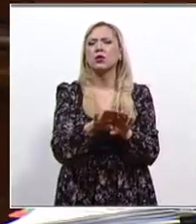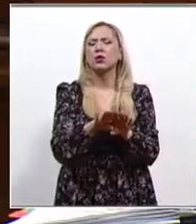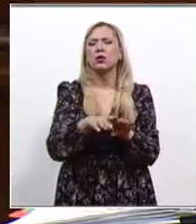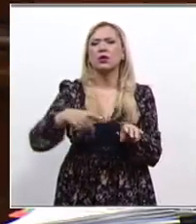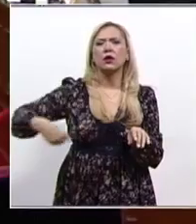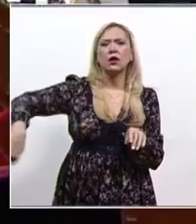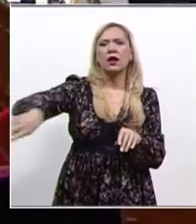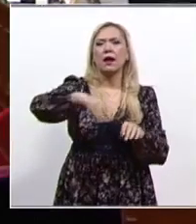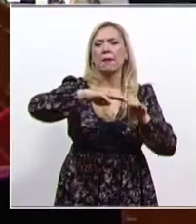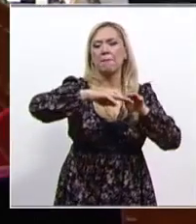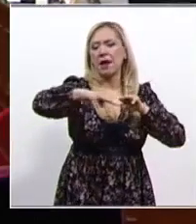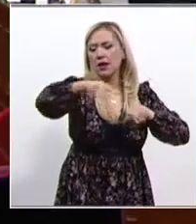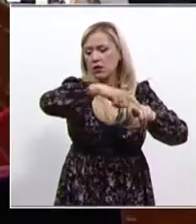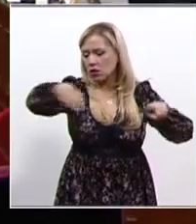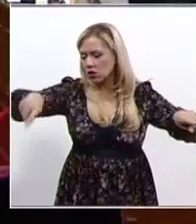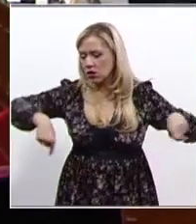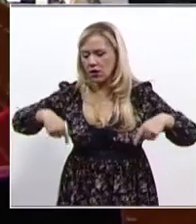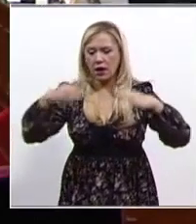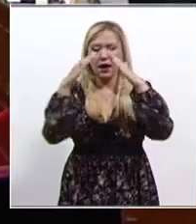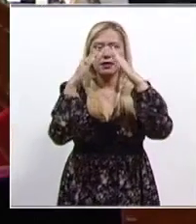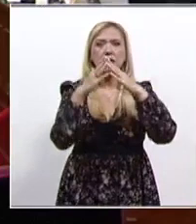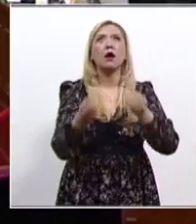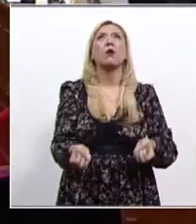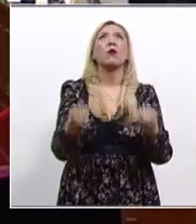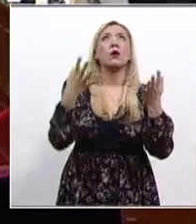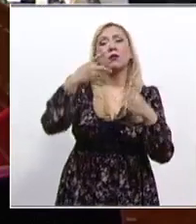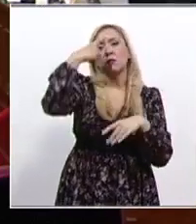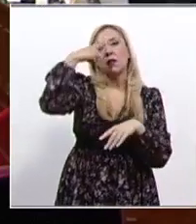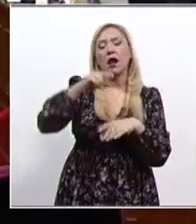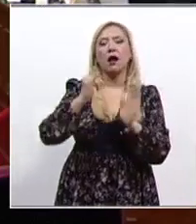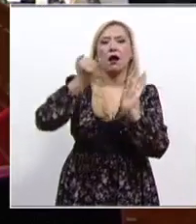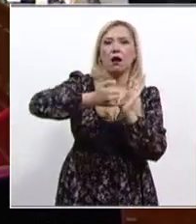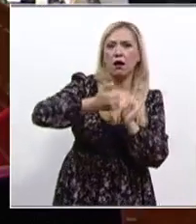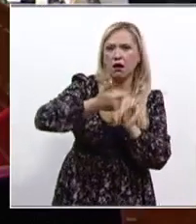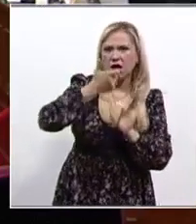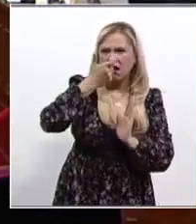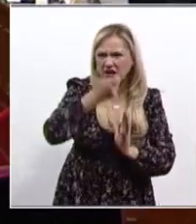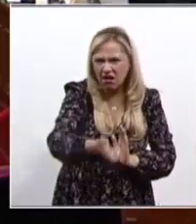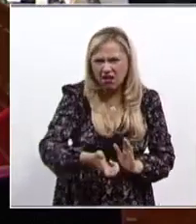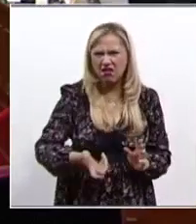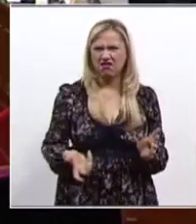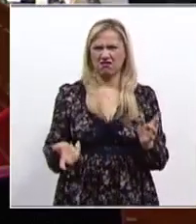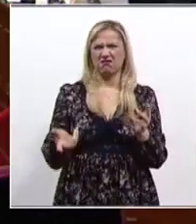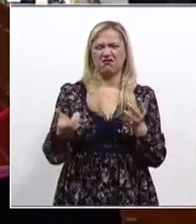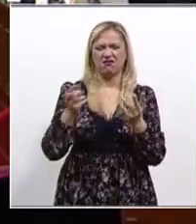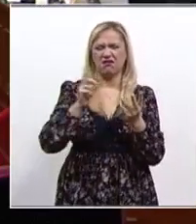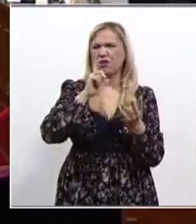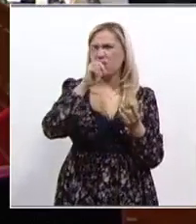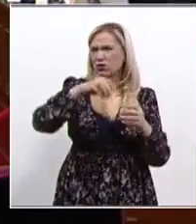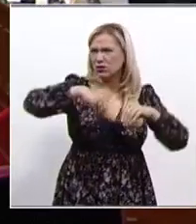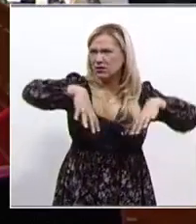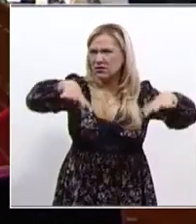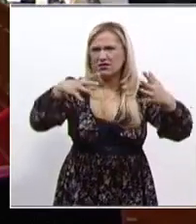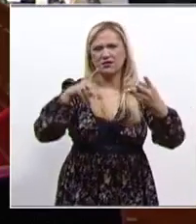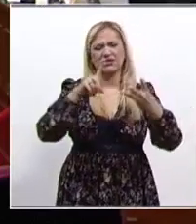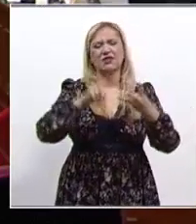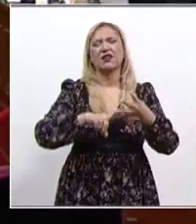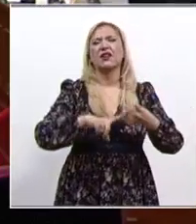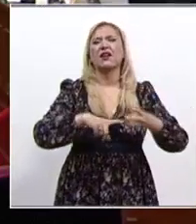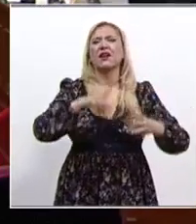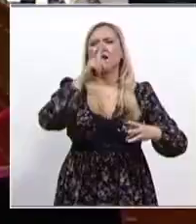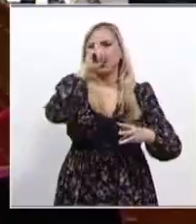cada predio, así como los cobros por el servicio de suministro de agua potable y drenaje, así como alcantarillado.